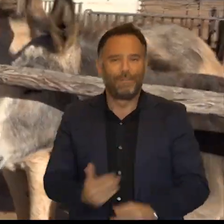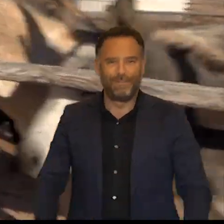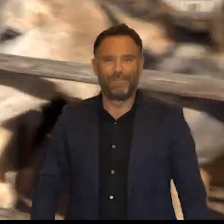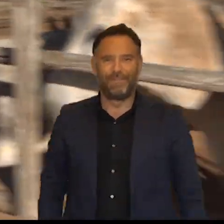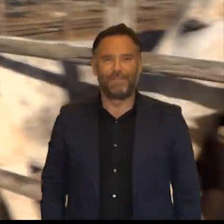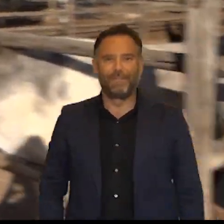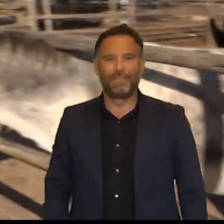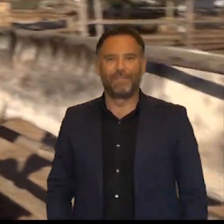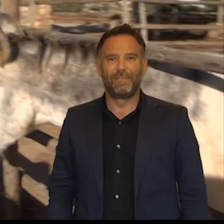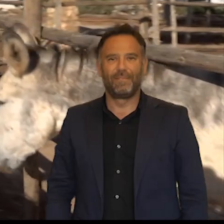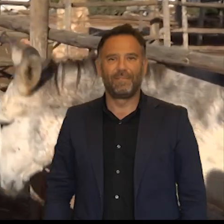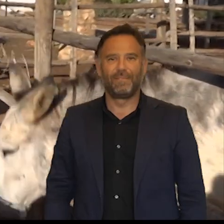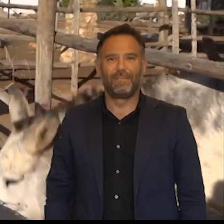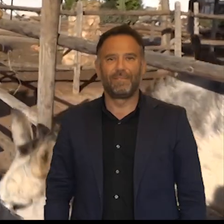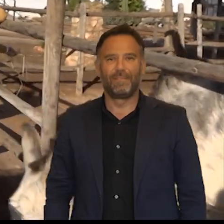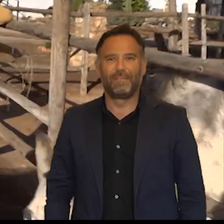está.